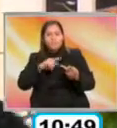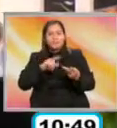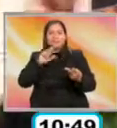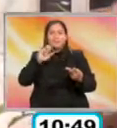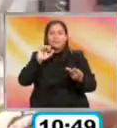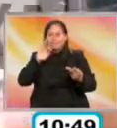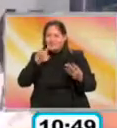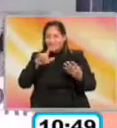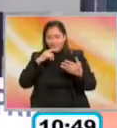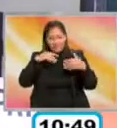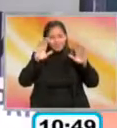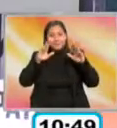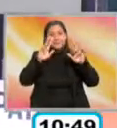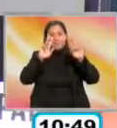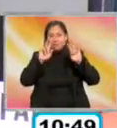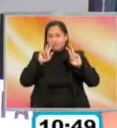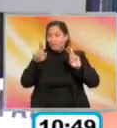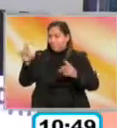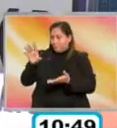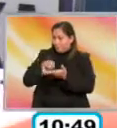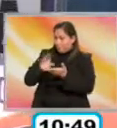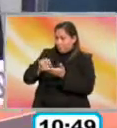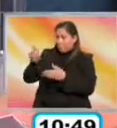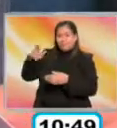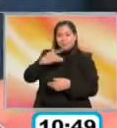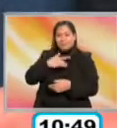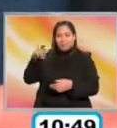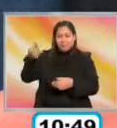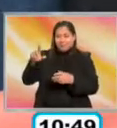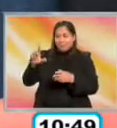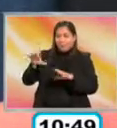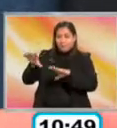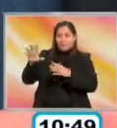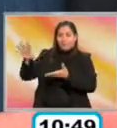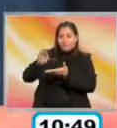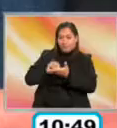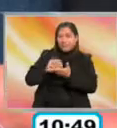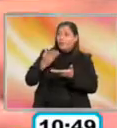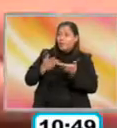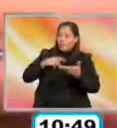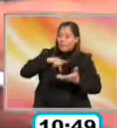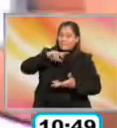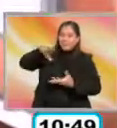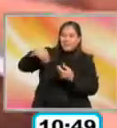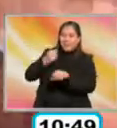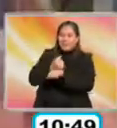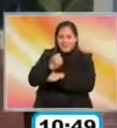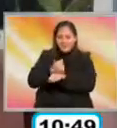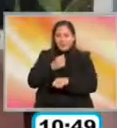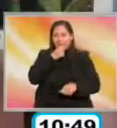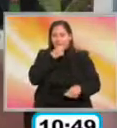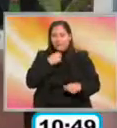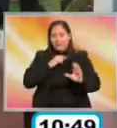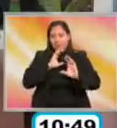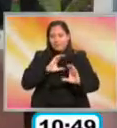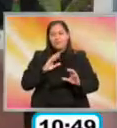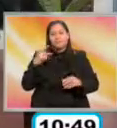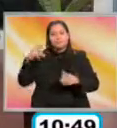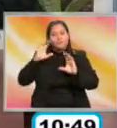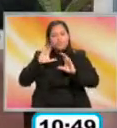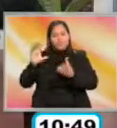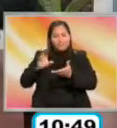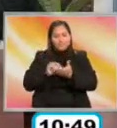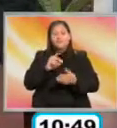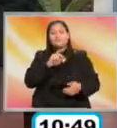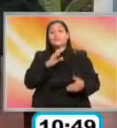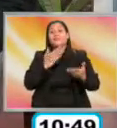pues son grandes temas de grandes baladistas y ahora calzados en mis zapatos. ¿Le vas a echar todos los kilos a este material discográfico? ¿Vas a dejar